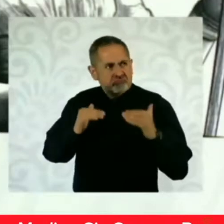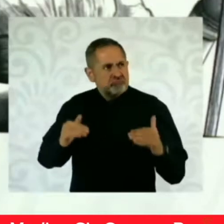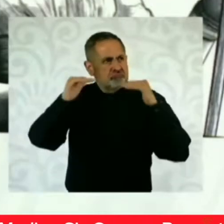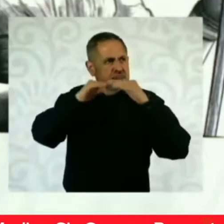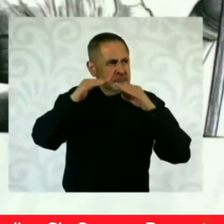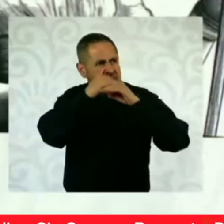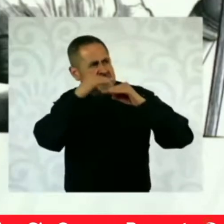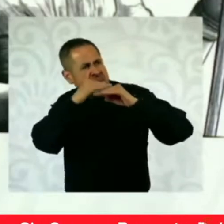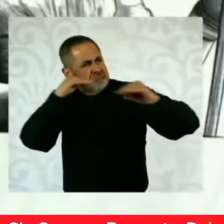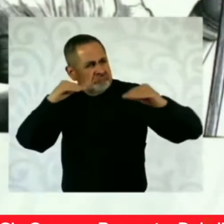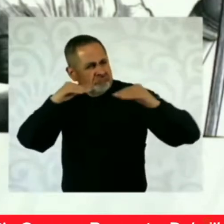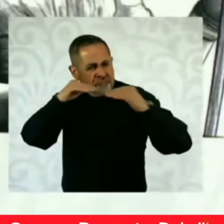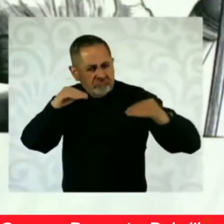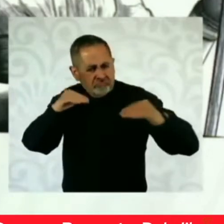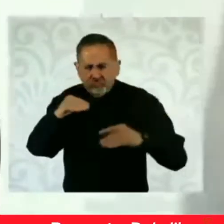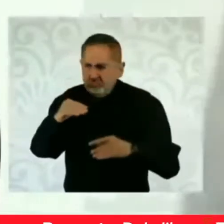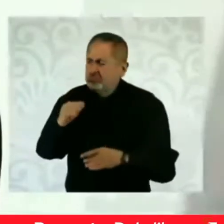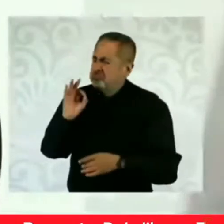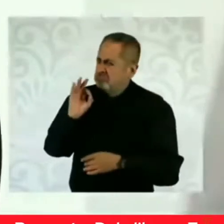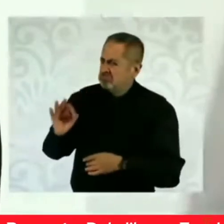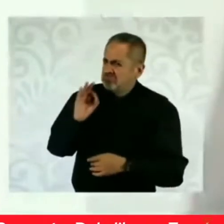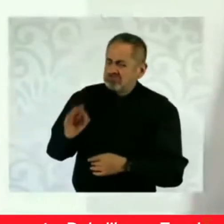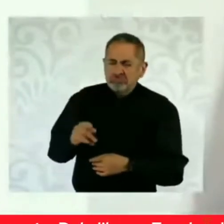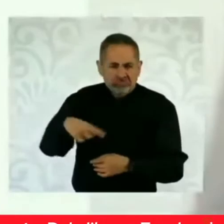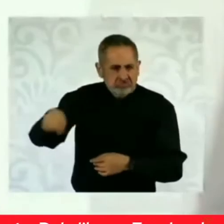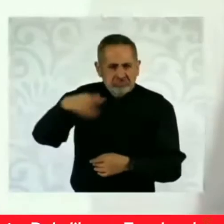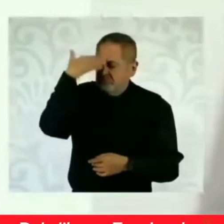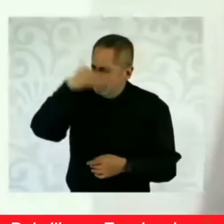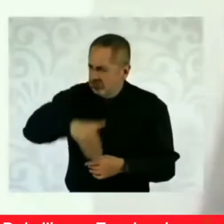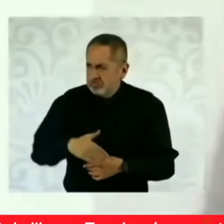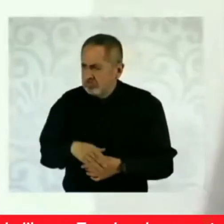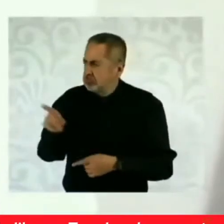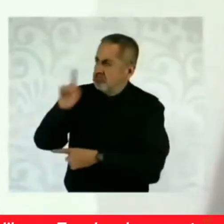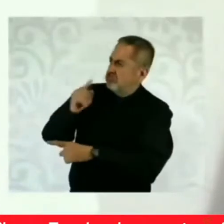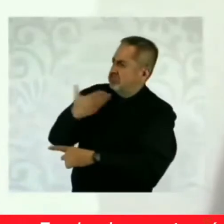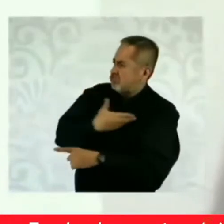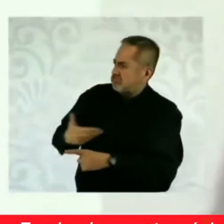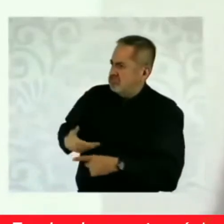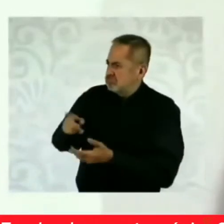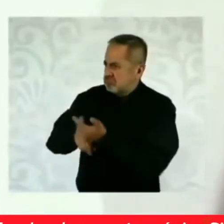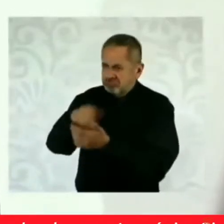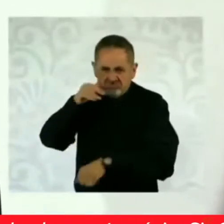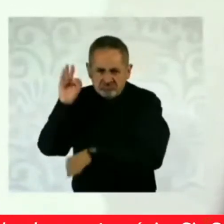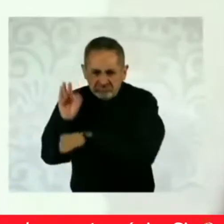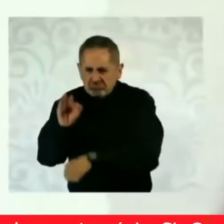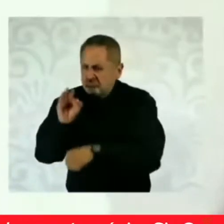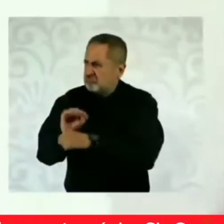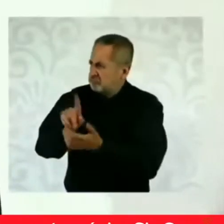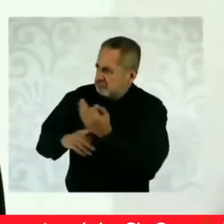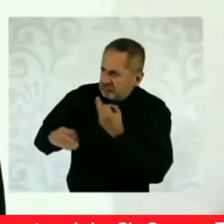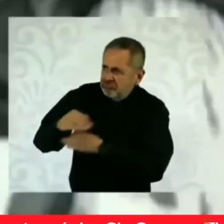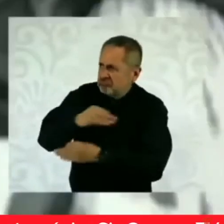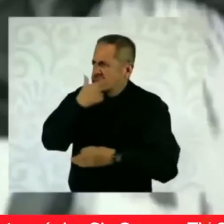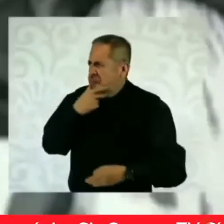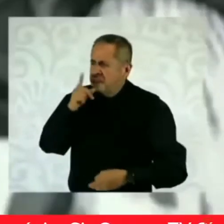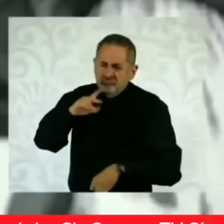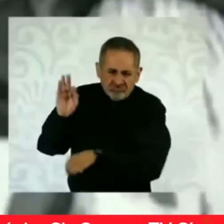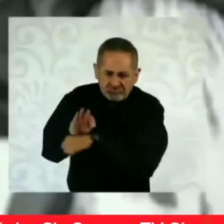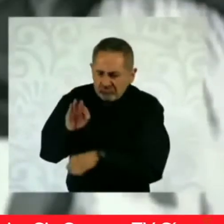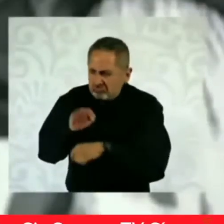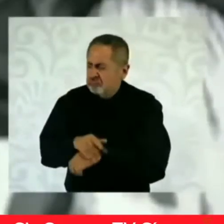soberanía. Porque el pueblo de México sabe que tiene un gobierno y tiene una presidenta que va a defender a los mexicanos y las